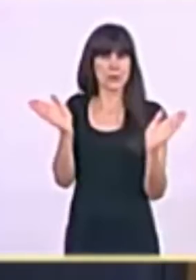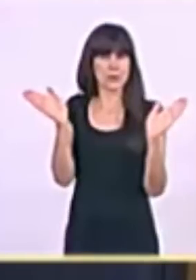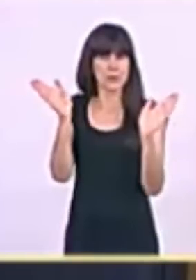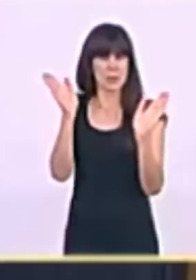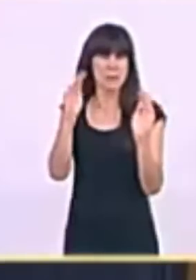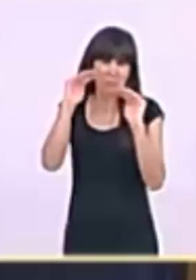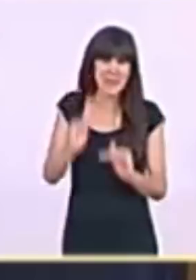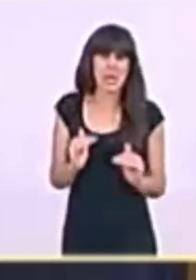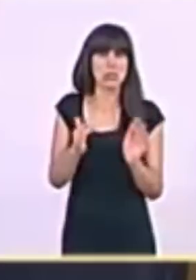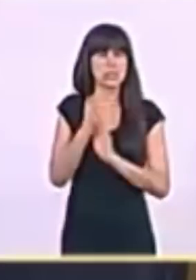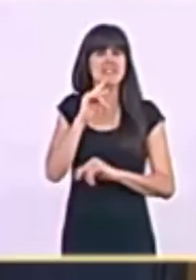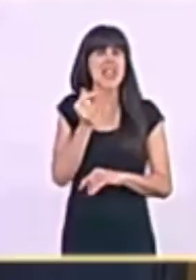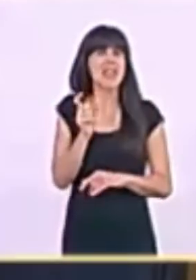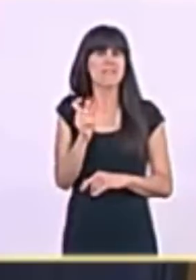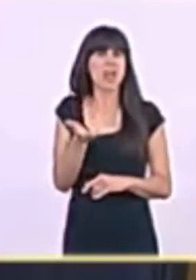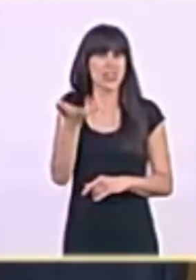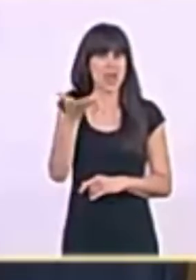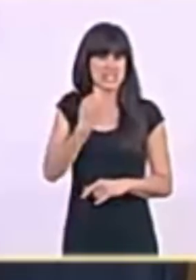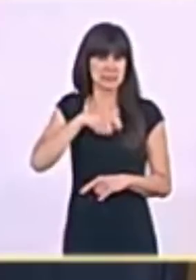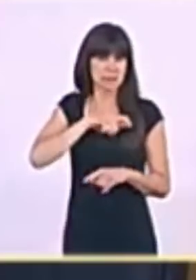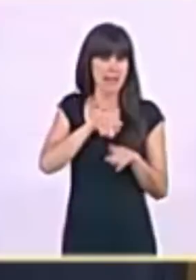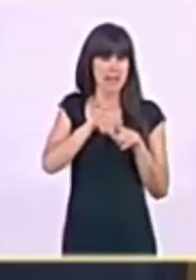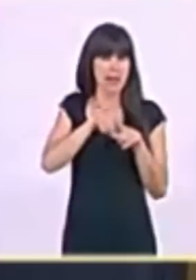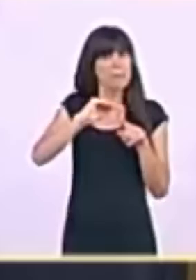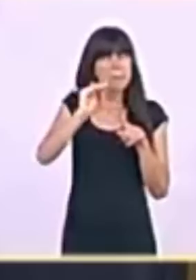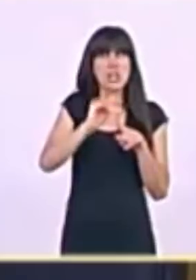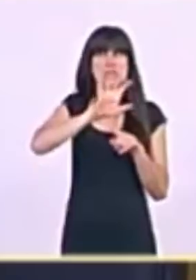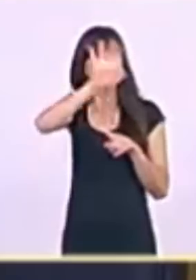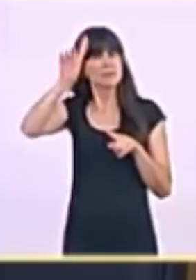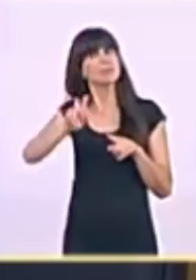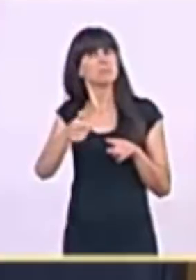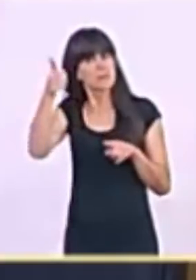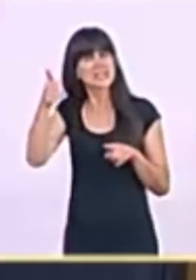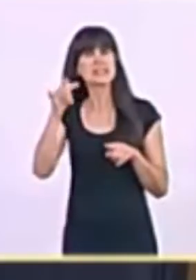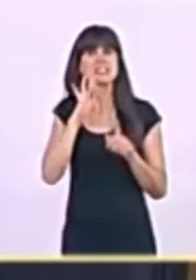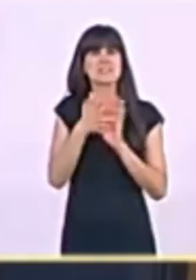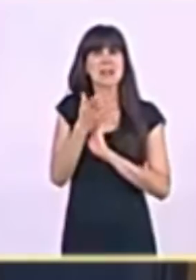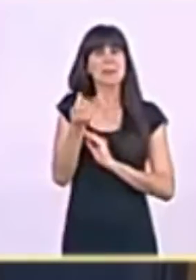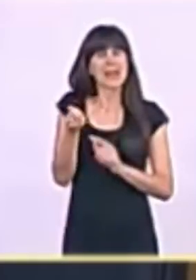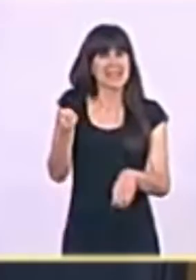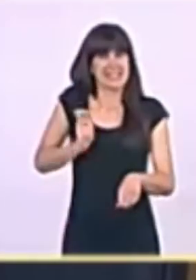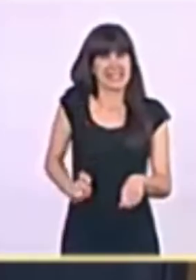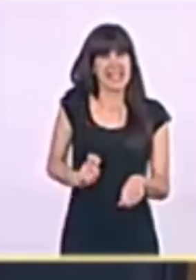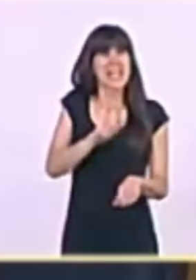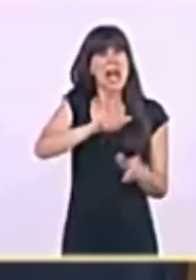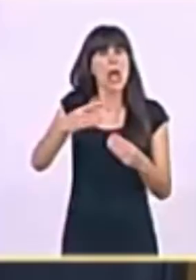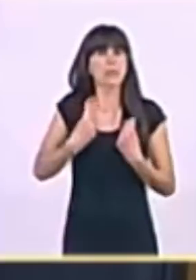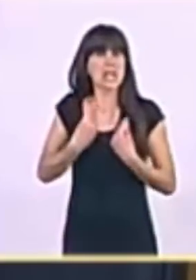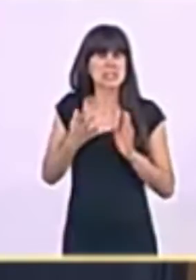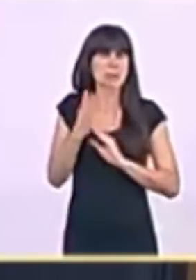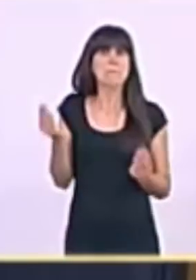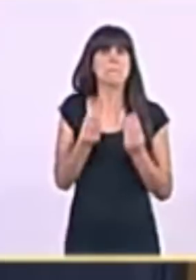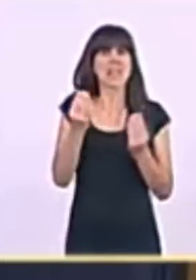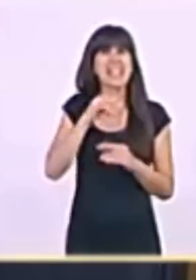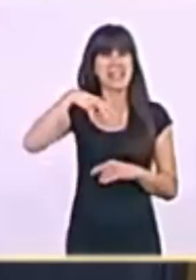entorno, que la renta por habitante, han salido hoy los datos del INE, ha mejorado desde 2018, que estamos recuperando los niveles de